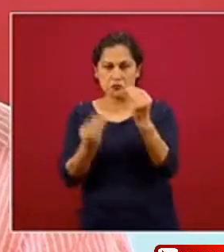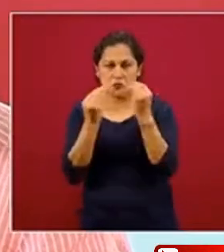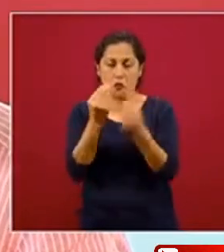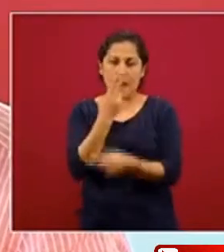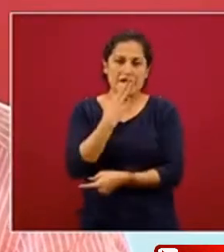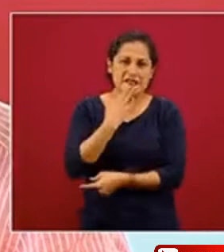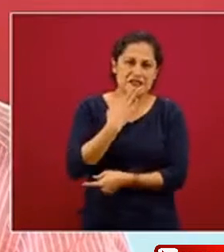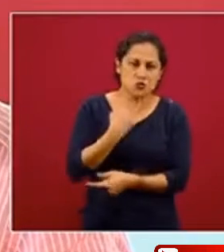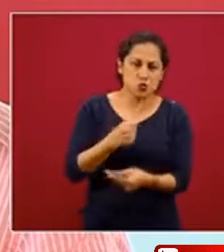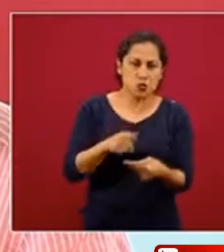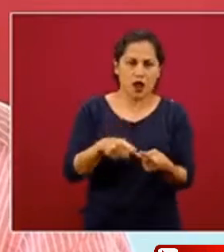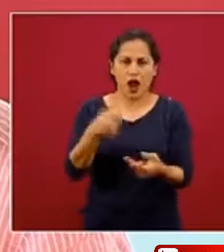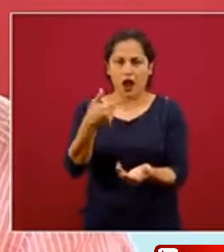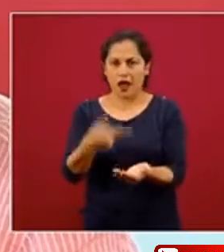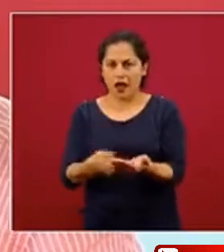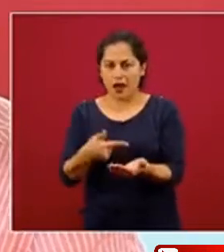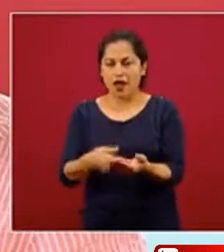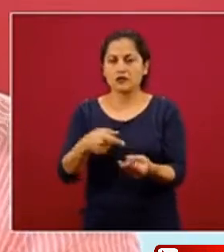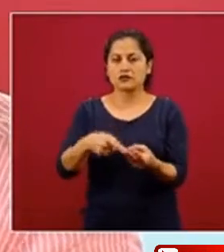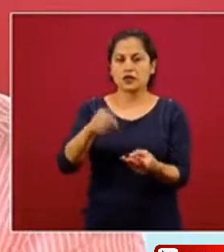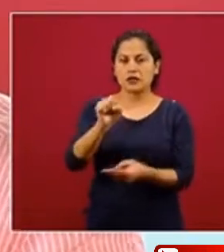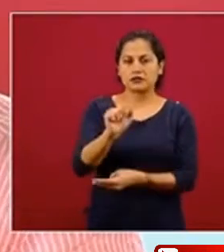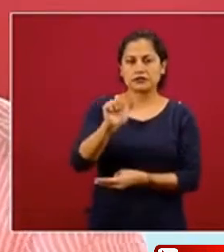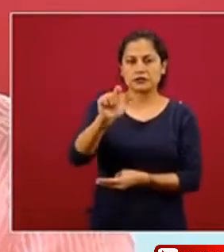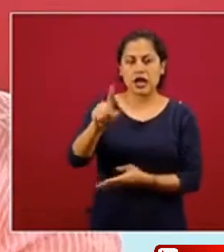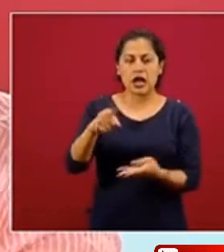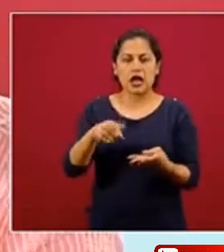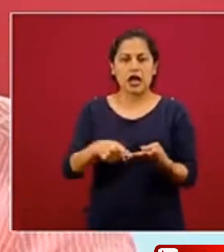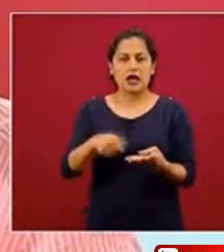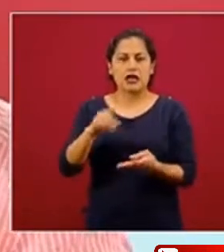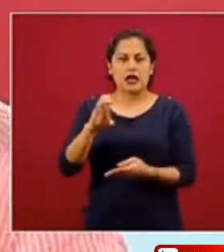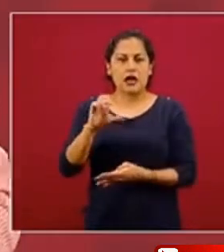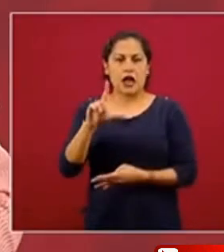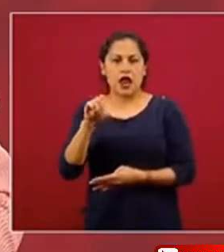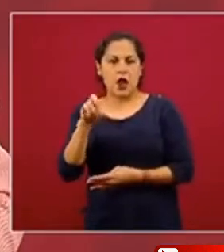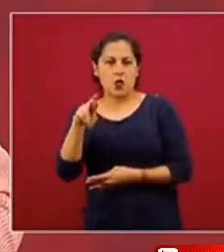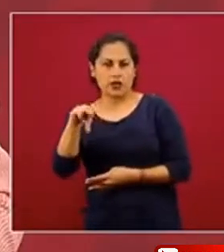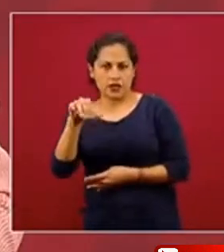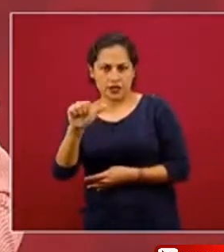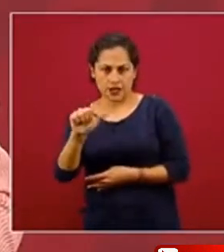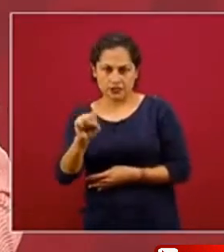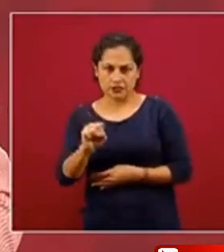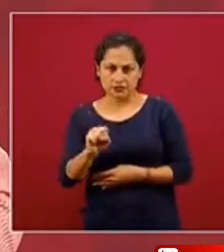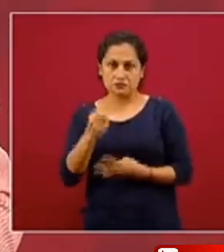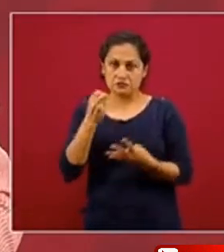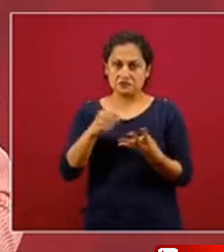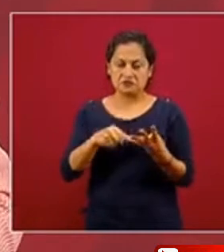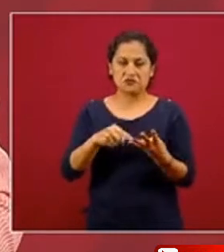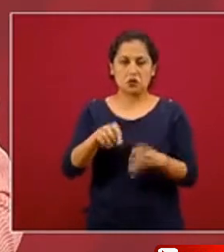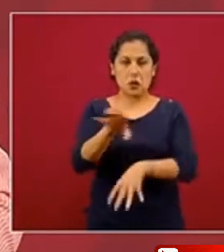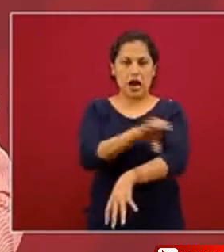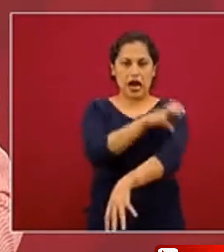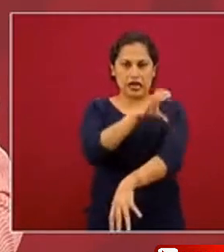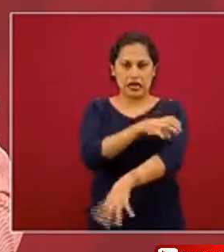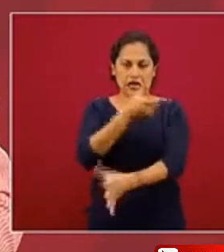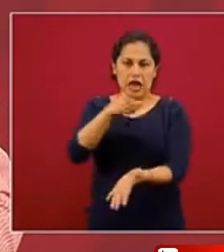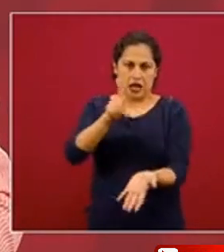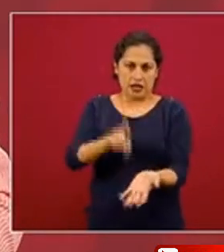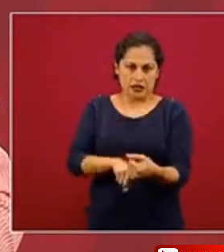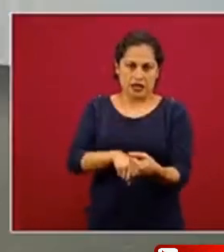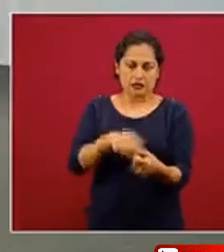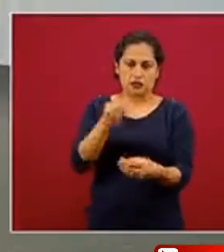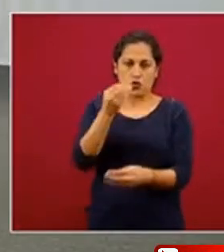grasas, de sales y en general de calorías, que es la cantidad de energía de los